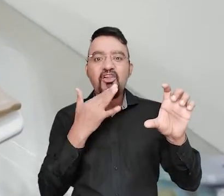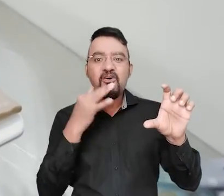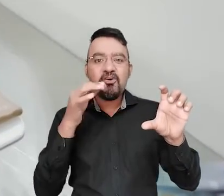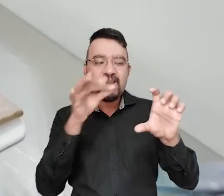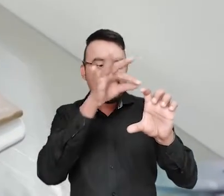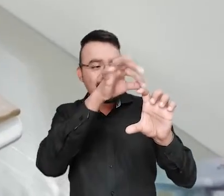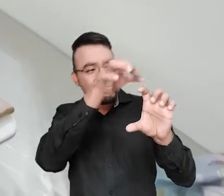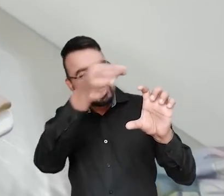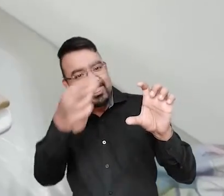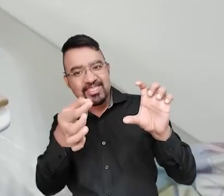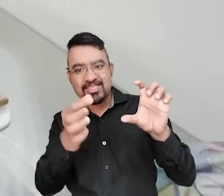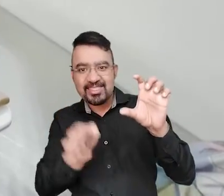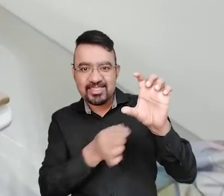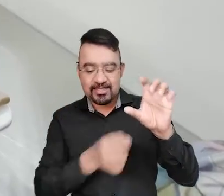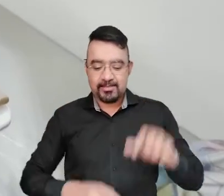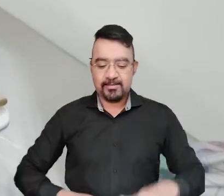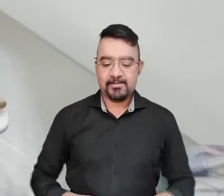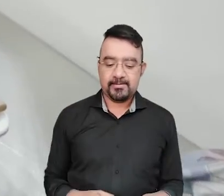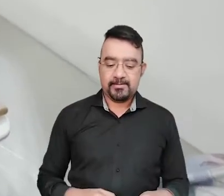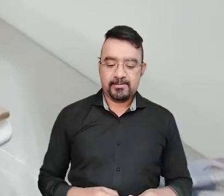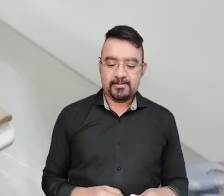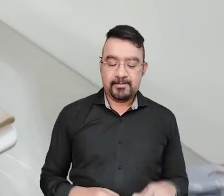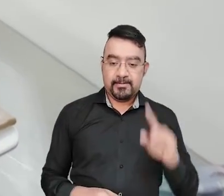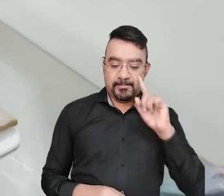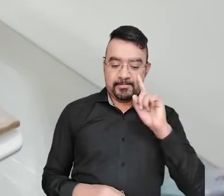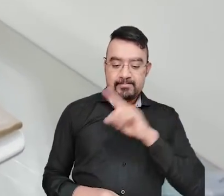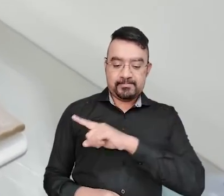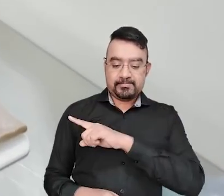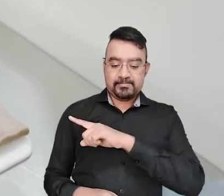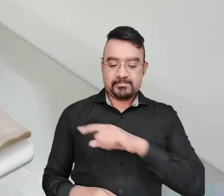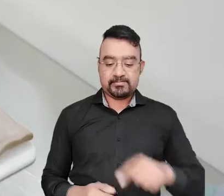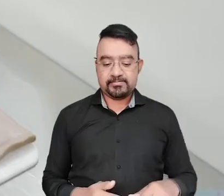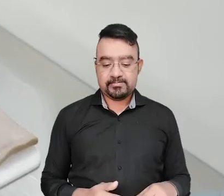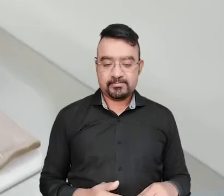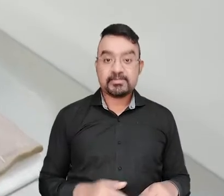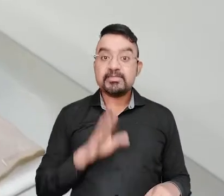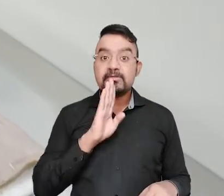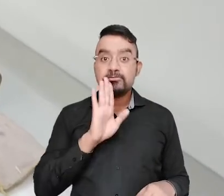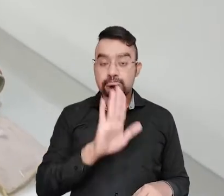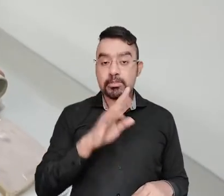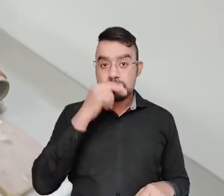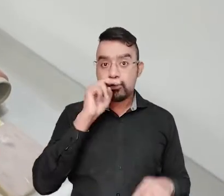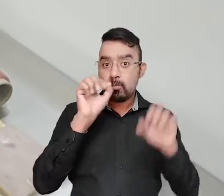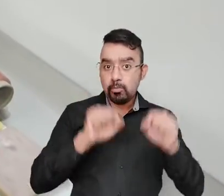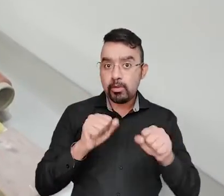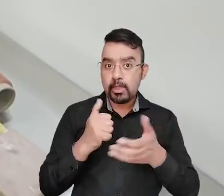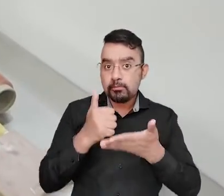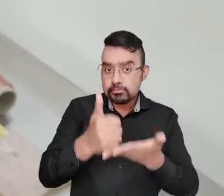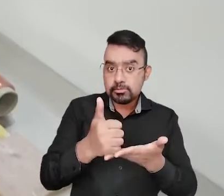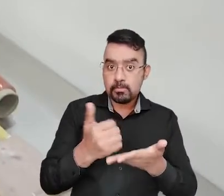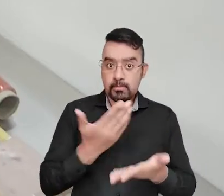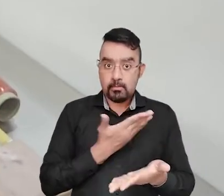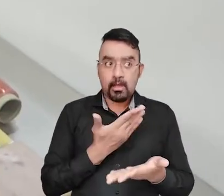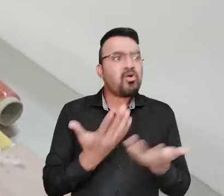De esta manera. Y mira, aquí los niños pueden ayudarle a sus padres porque en ningún momento van a correr